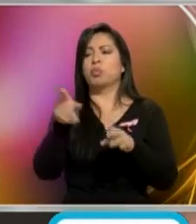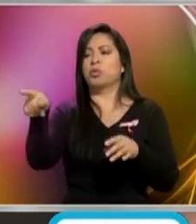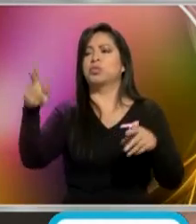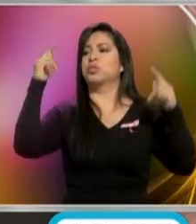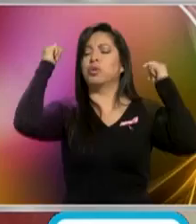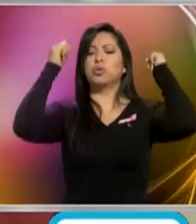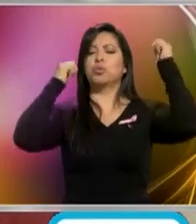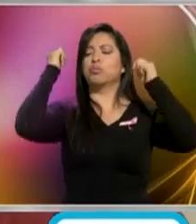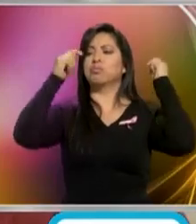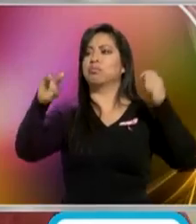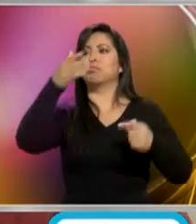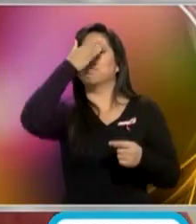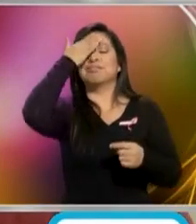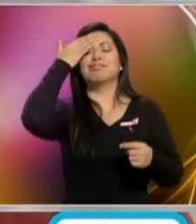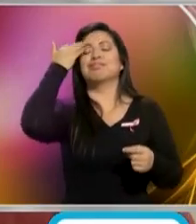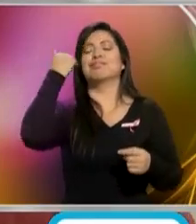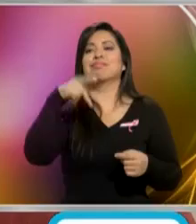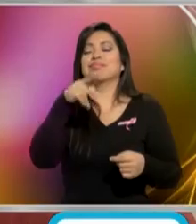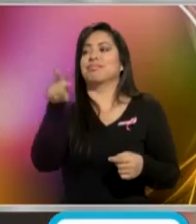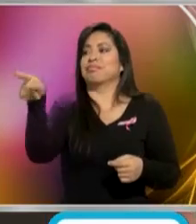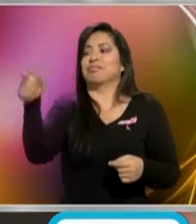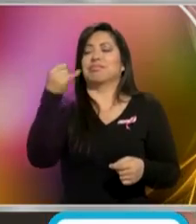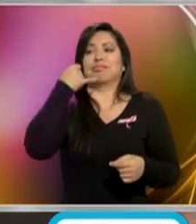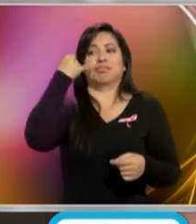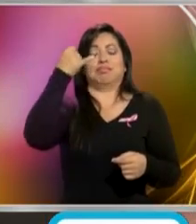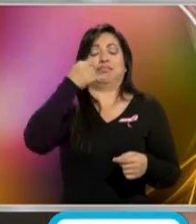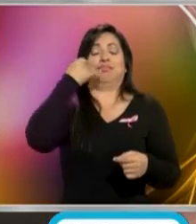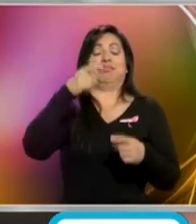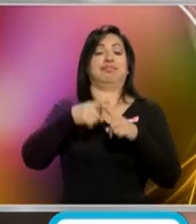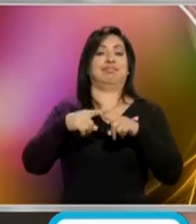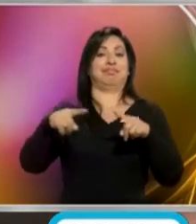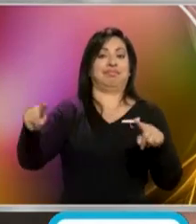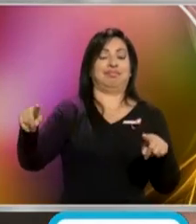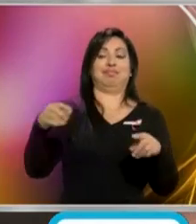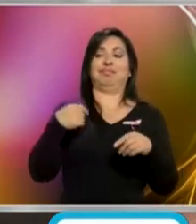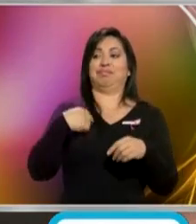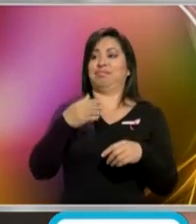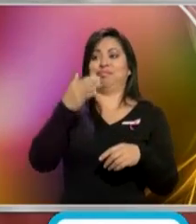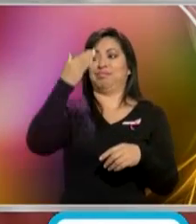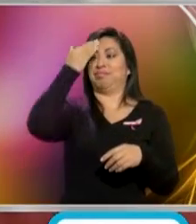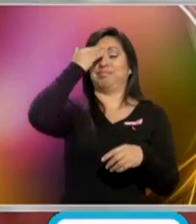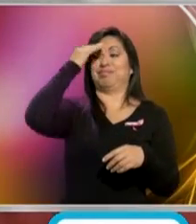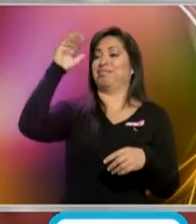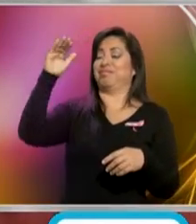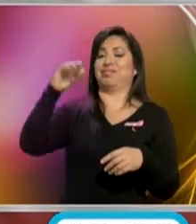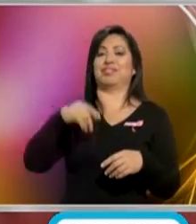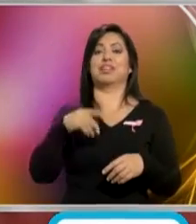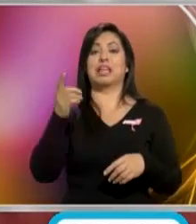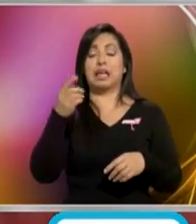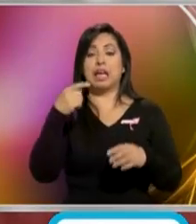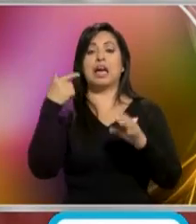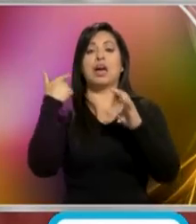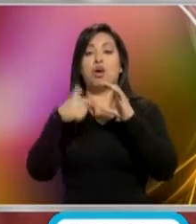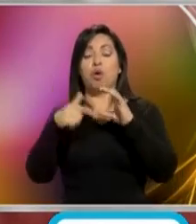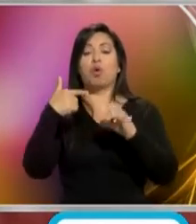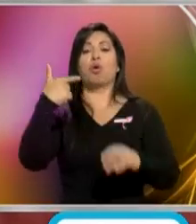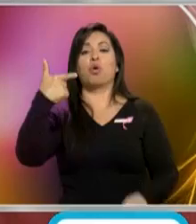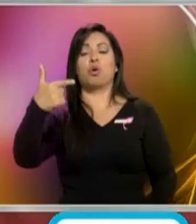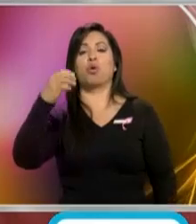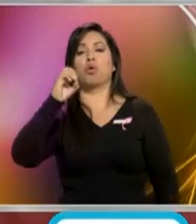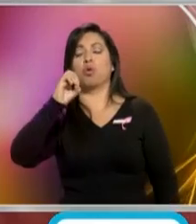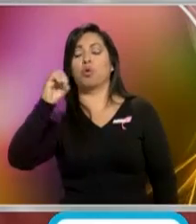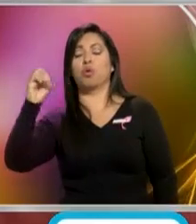poderlo ayudar, a veces el idioma es la única barrera que podría no permitirlo. Bueno, Google Translator lo que hace es